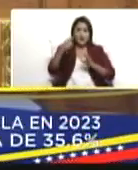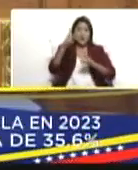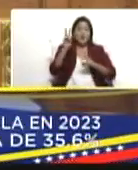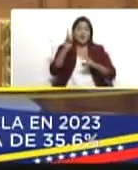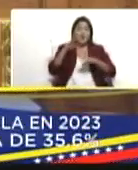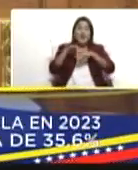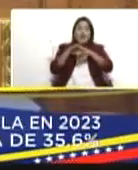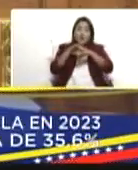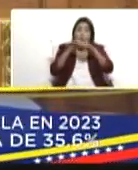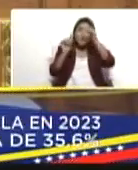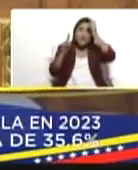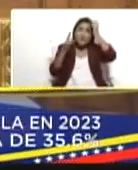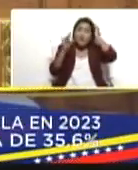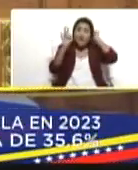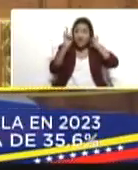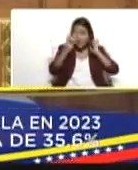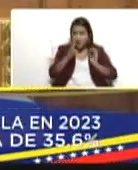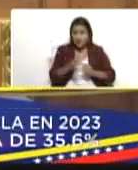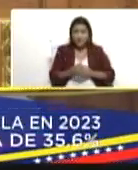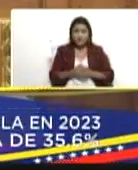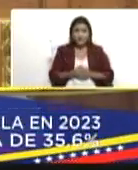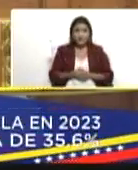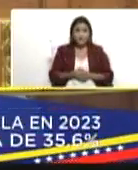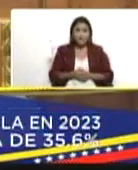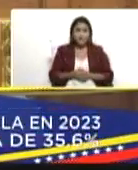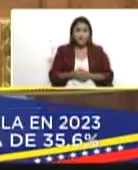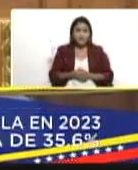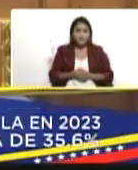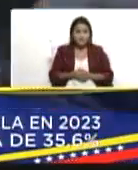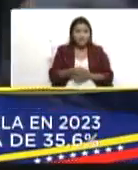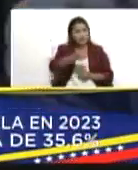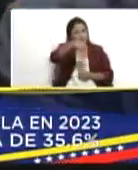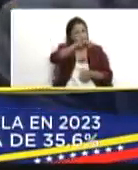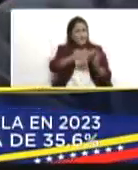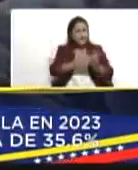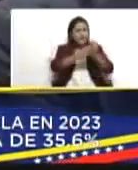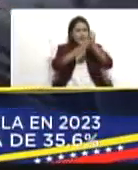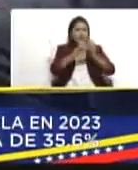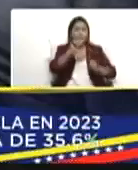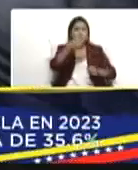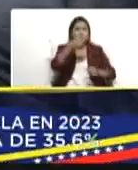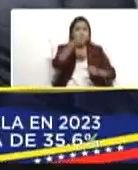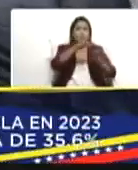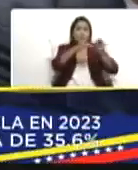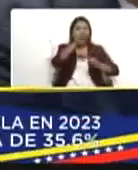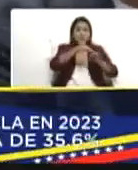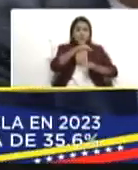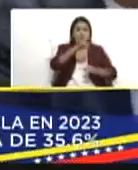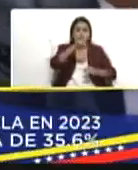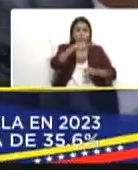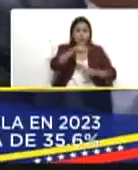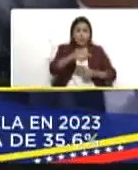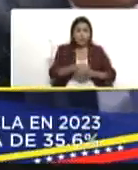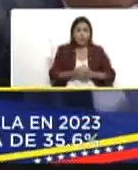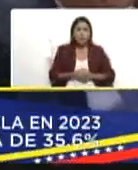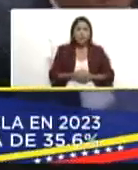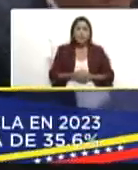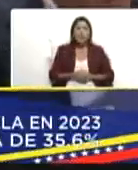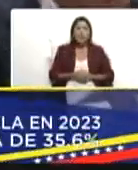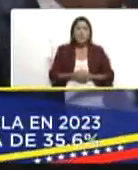perdón pero que usted vienen de primero justicia ustedes fueron grandes líderes de primero justicia correcto este